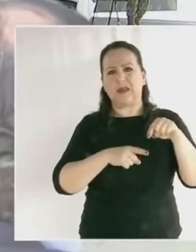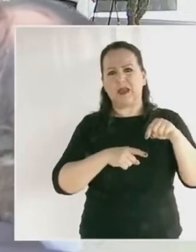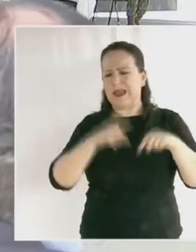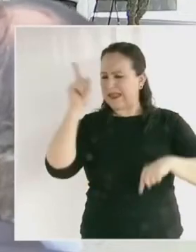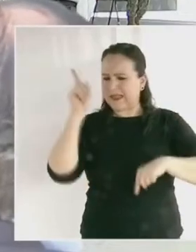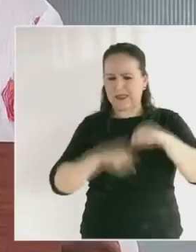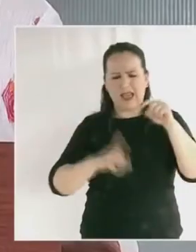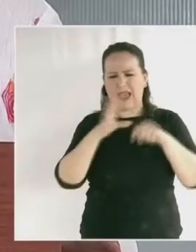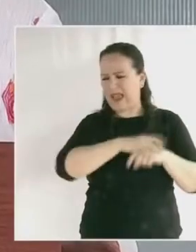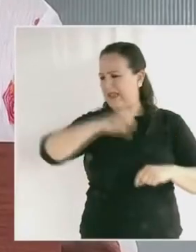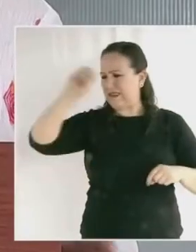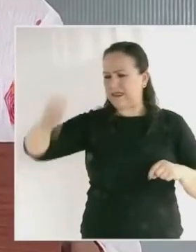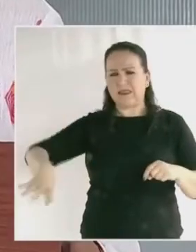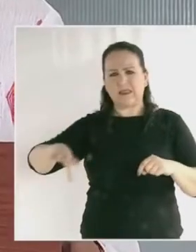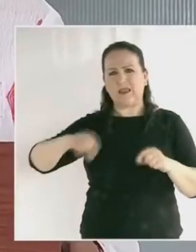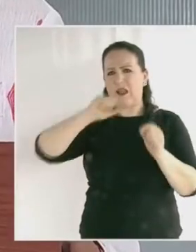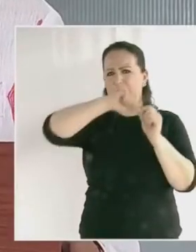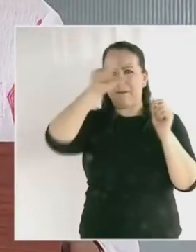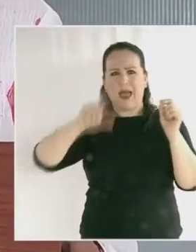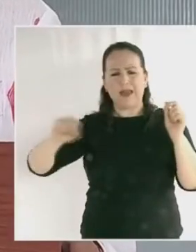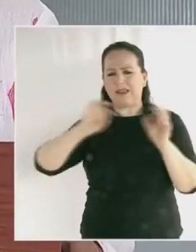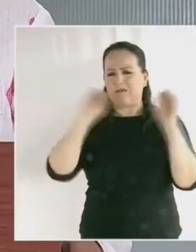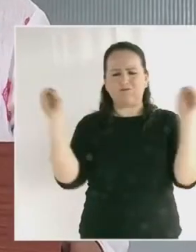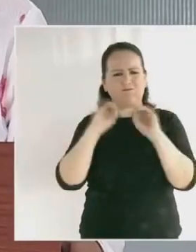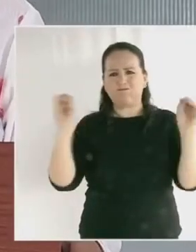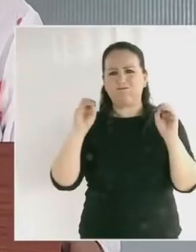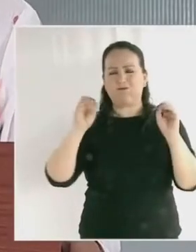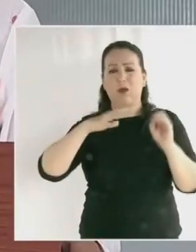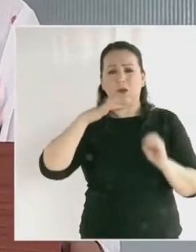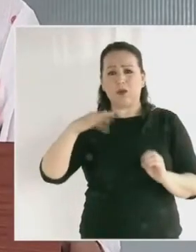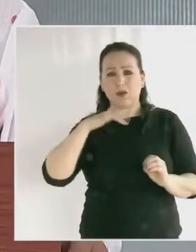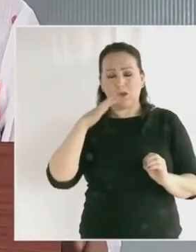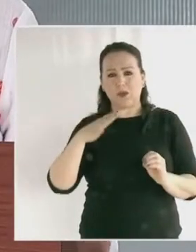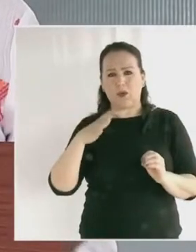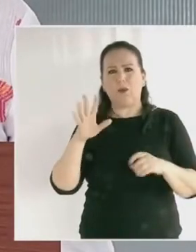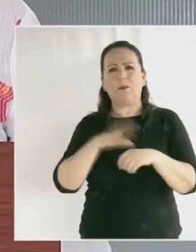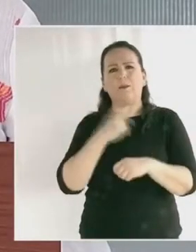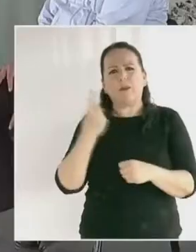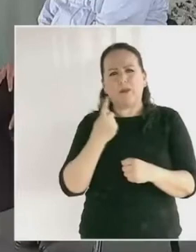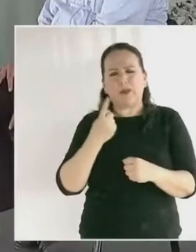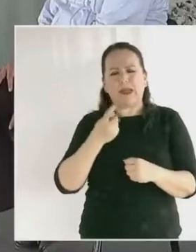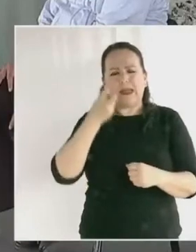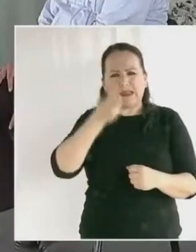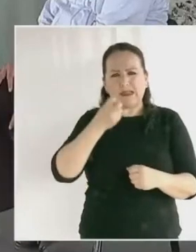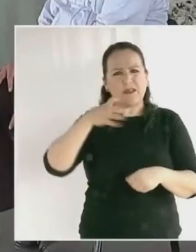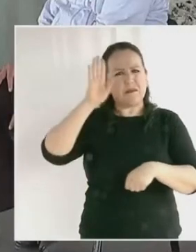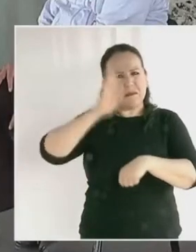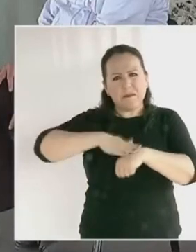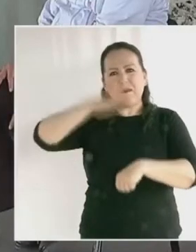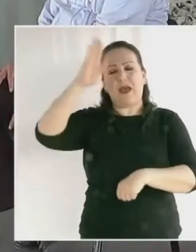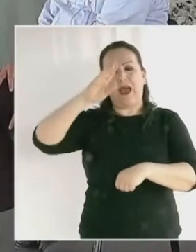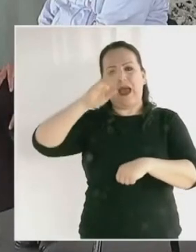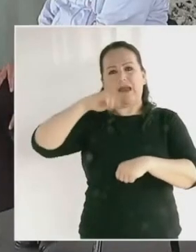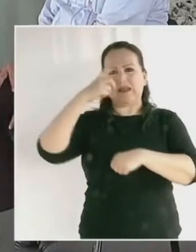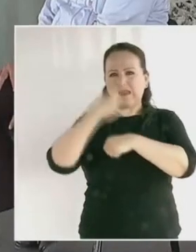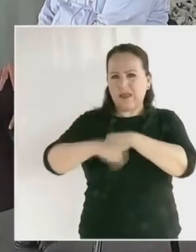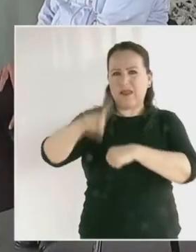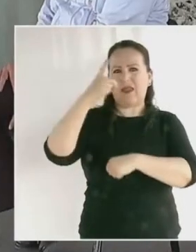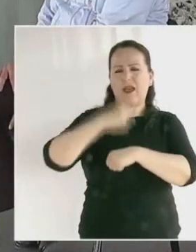desterrar la corrupción en el país, porque es lo que más ha afectado a